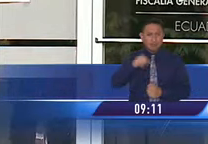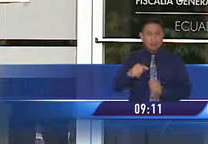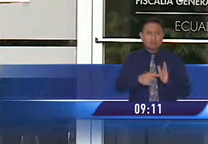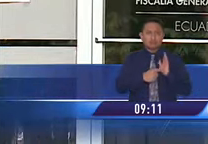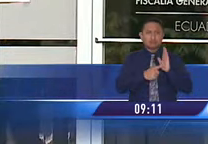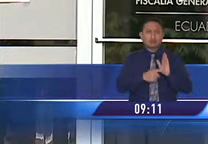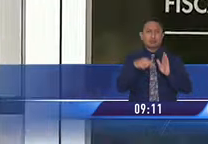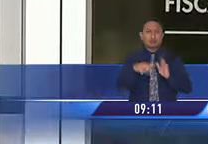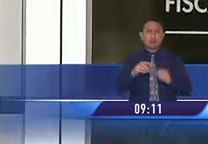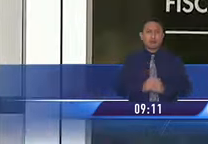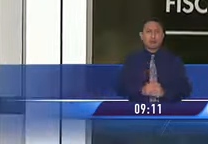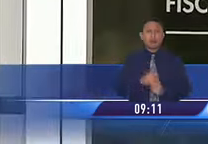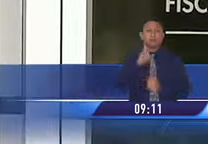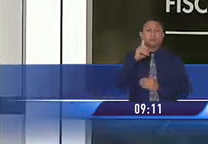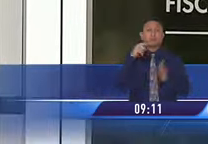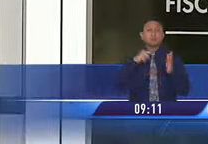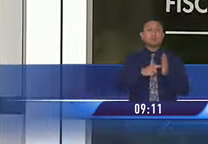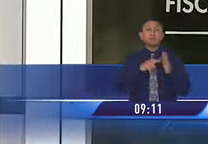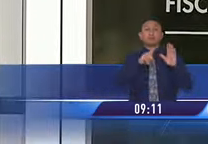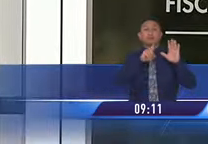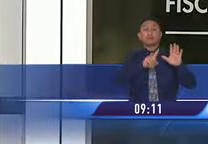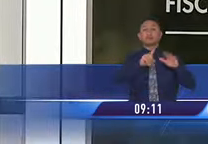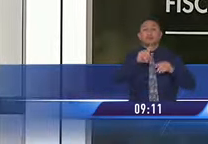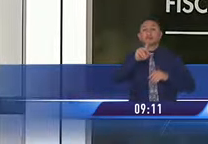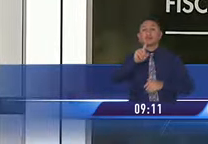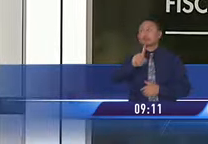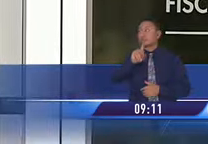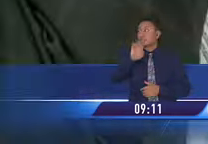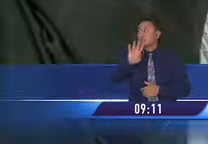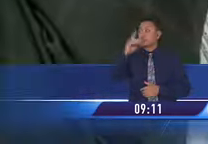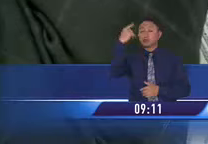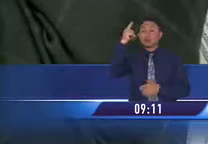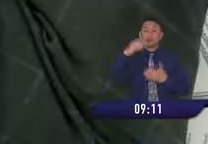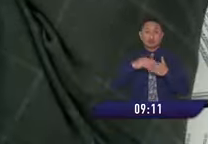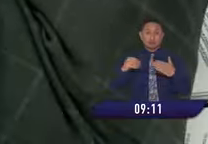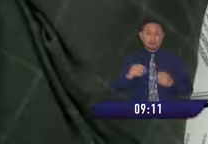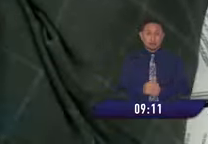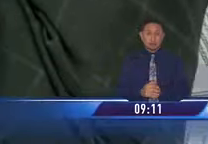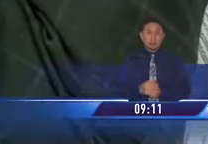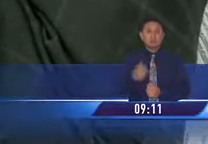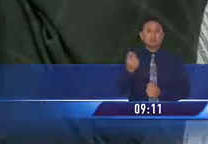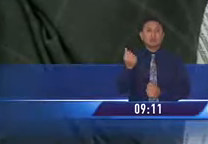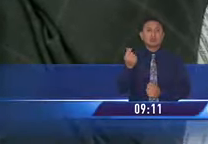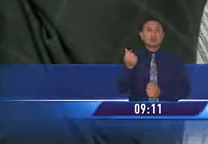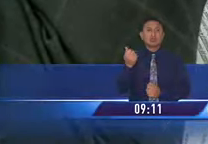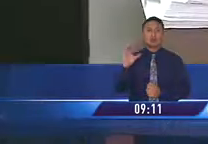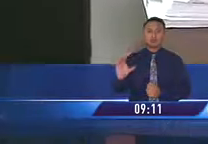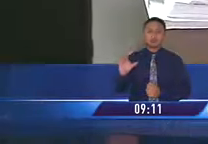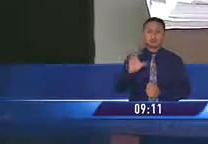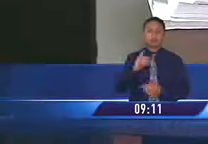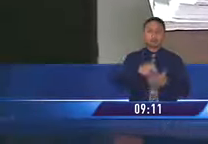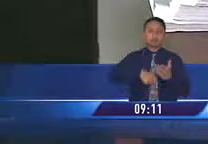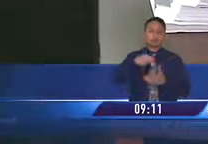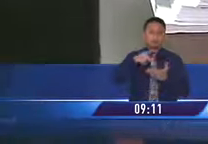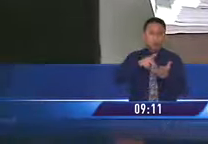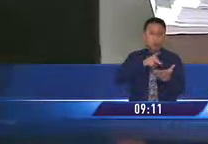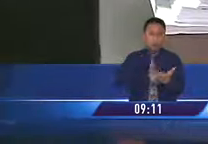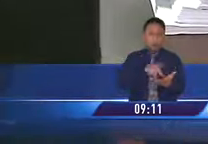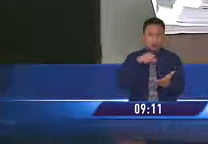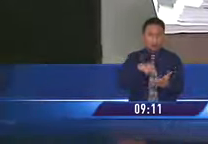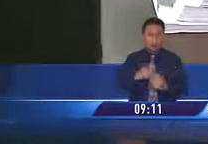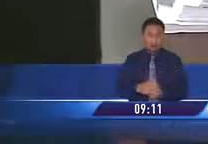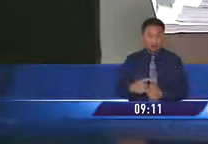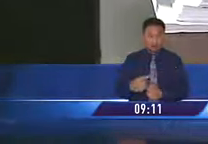se recaudaron más de 1.614 millones de dólares, dinero que se habría destinado a contratos y proyectos que no